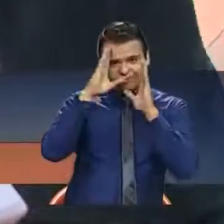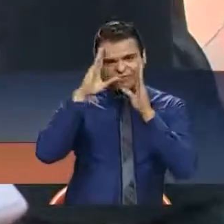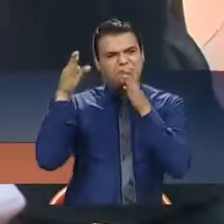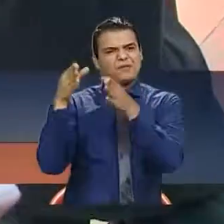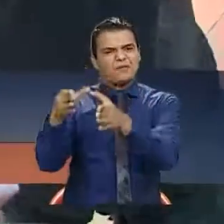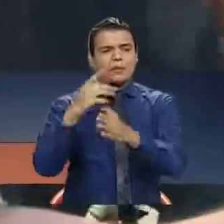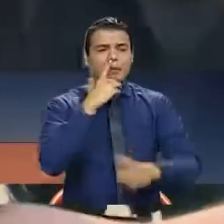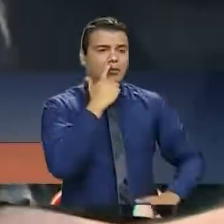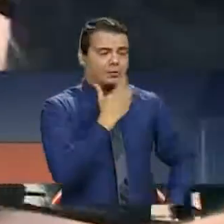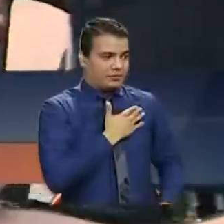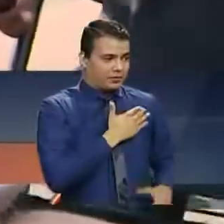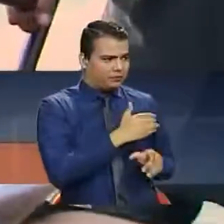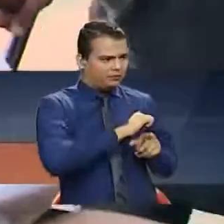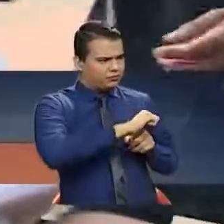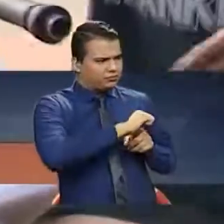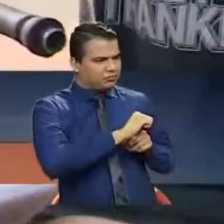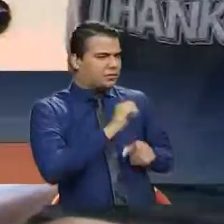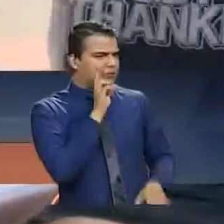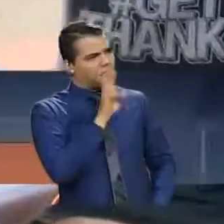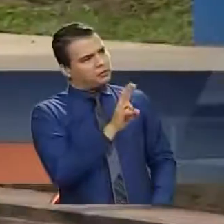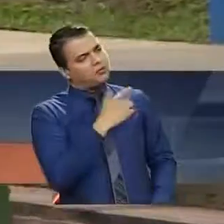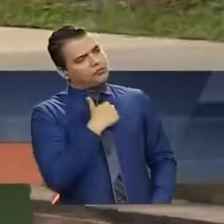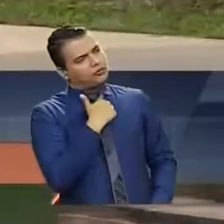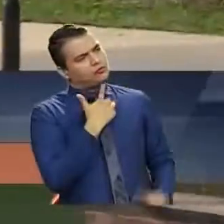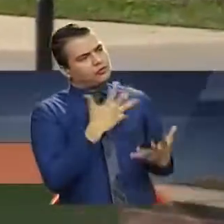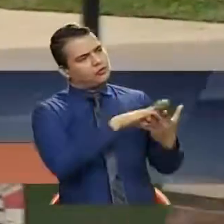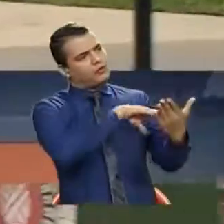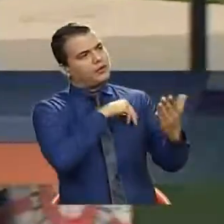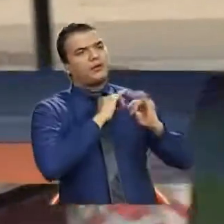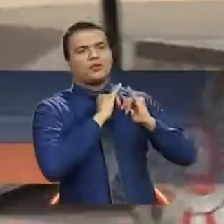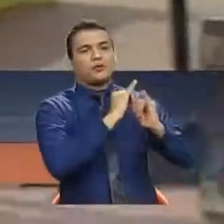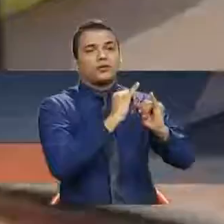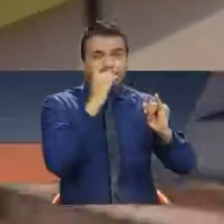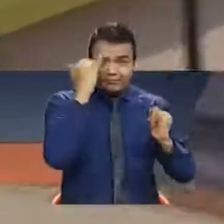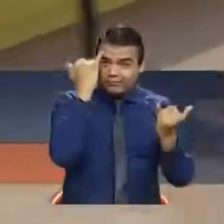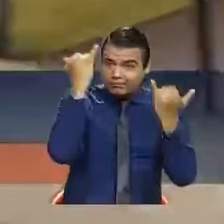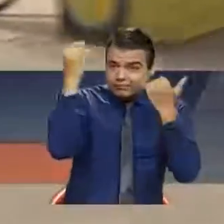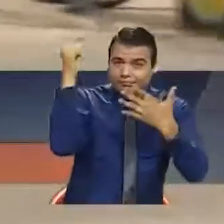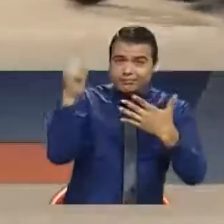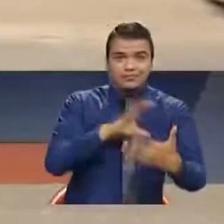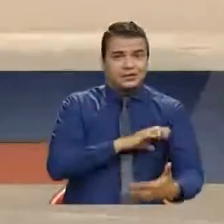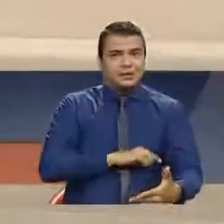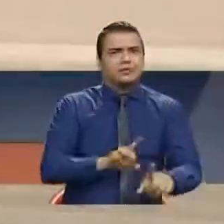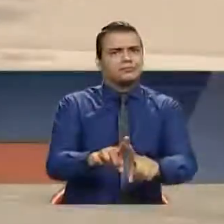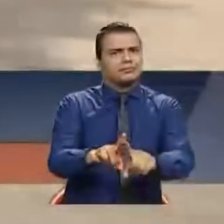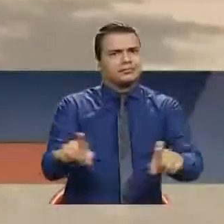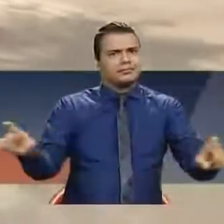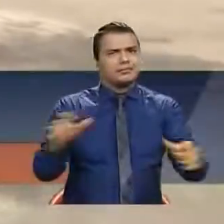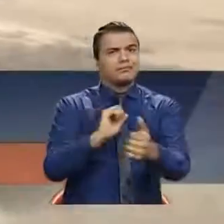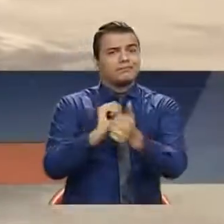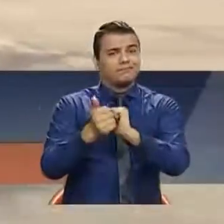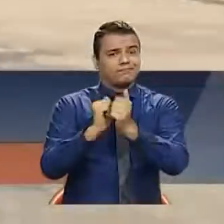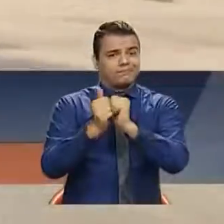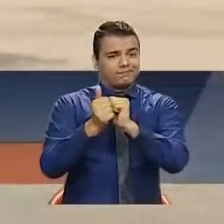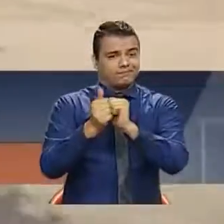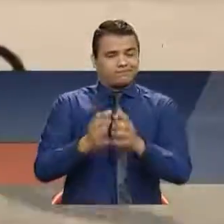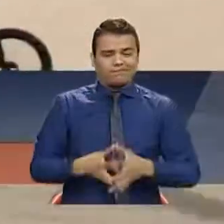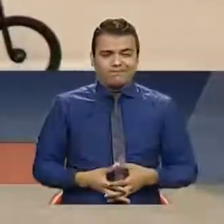cuando entrenaba yo lo vi montando y me gustó montar. Con esas iniciativas se demuestra que Cali tiene variedad de deportes.